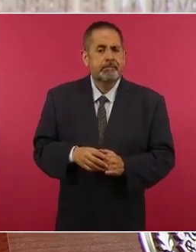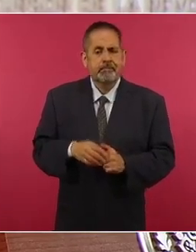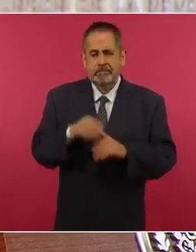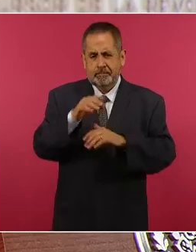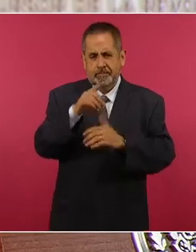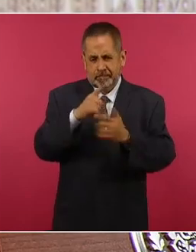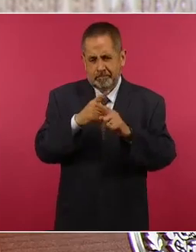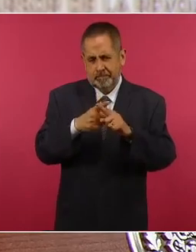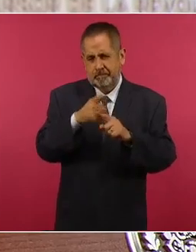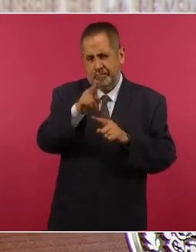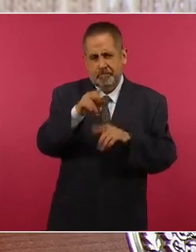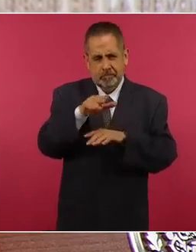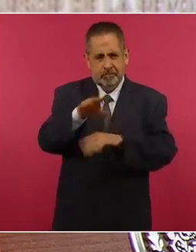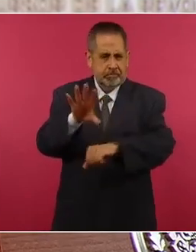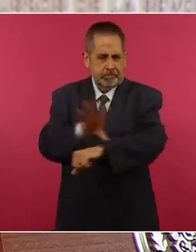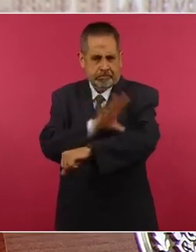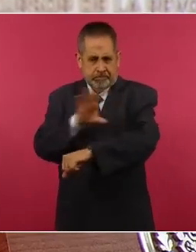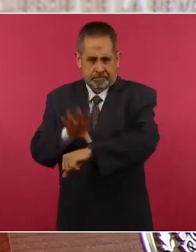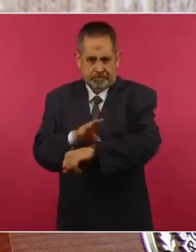energética,